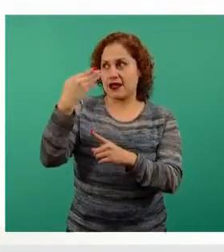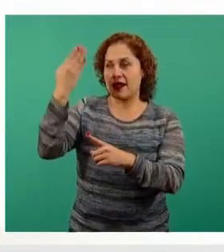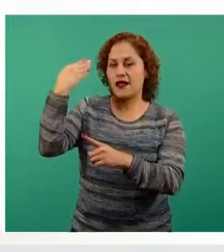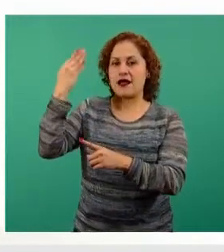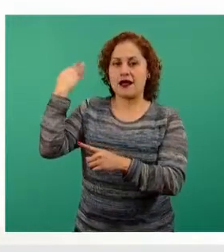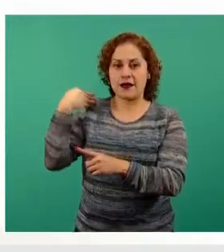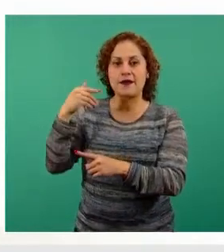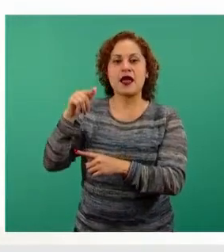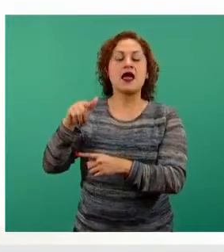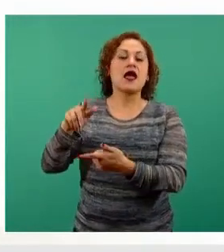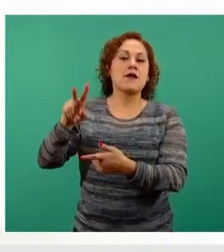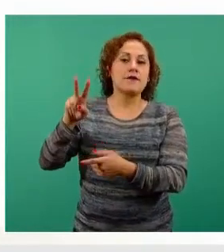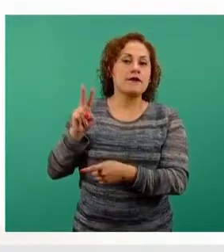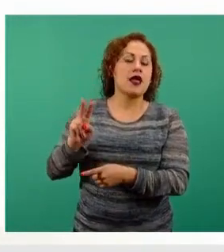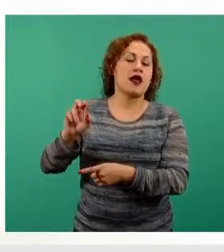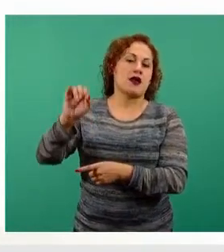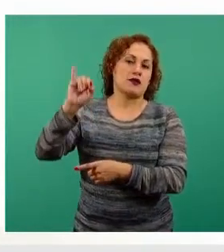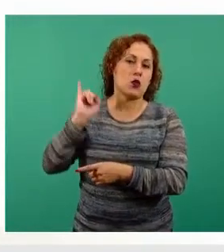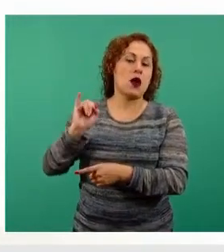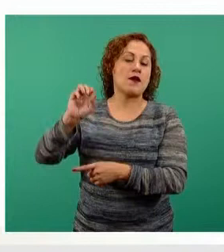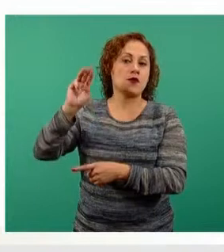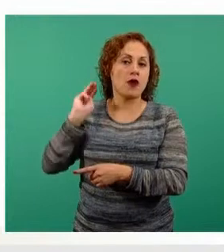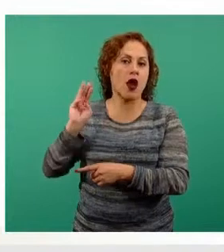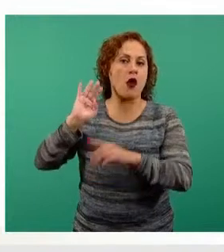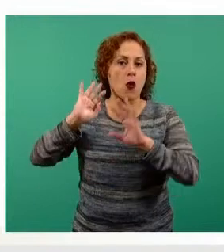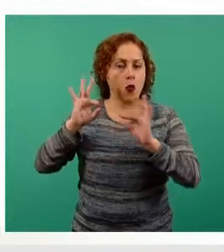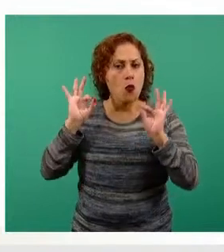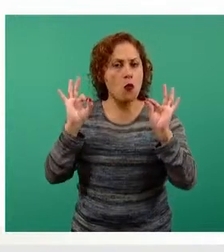también días muy buenos, donde se alcanzaron